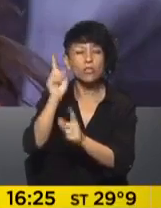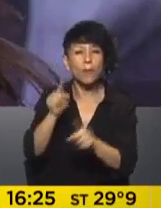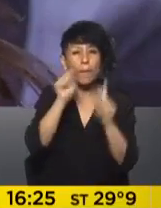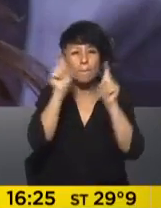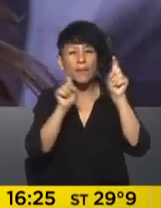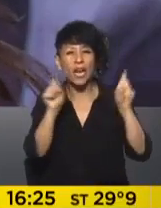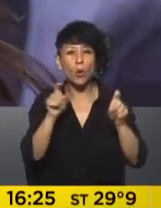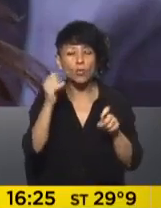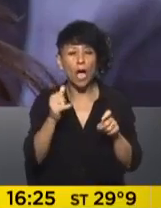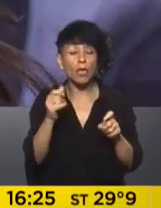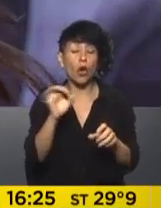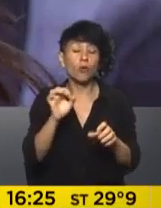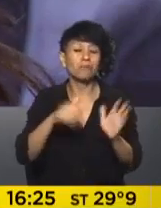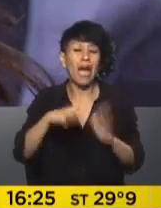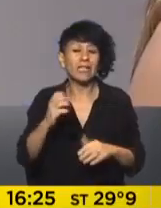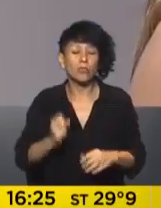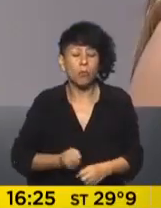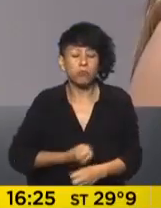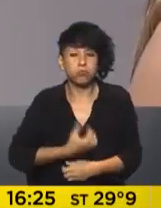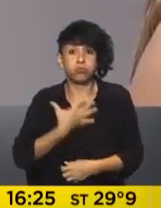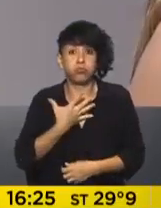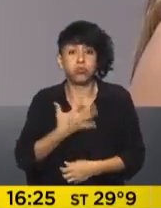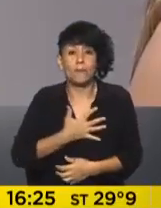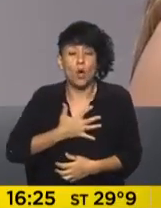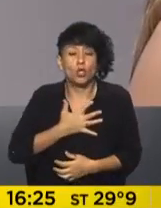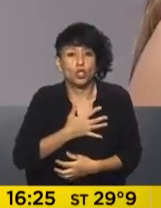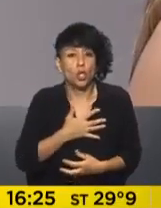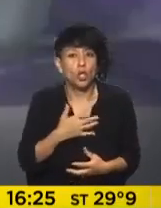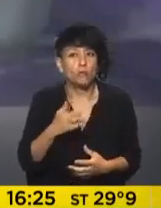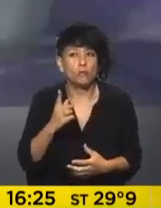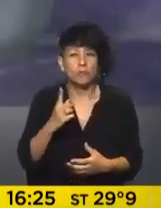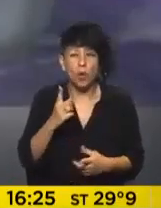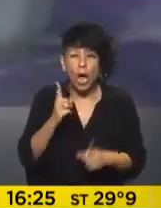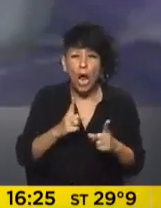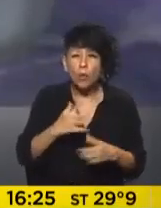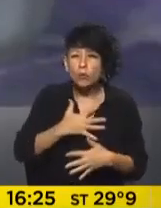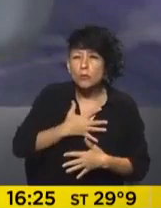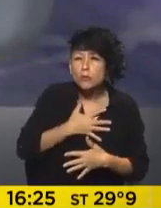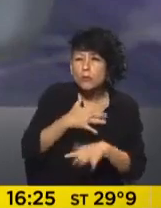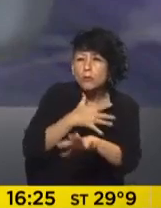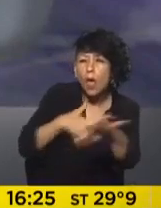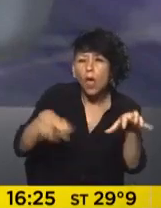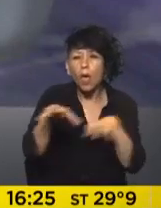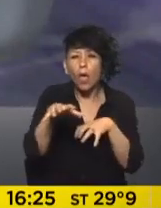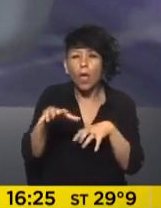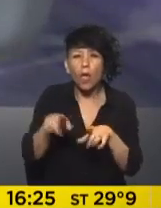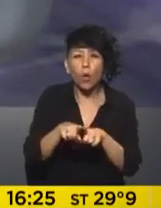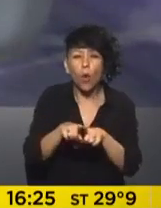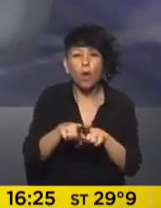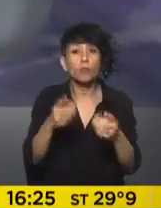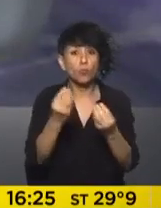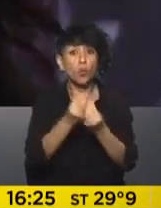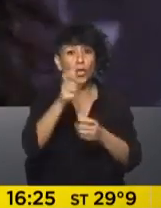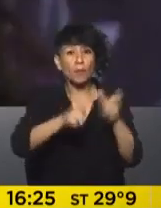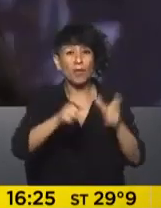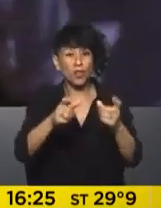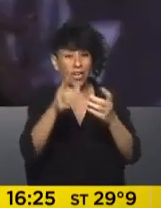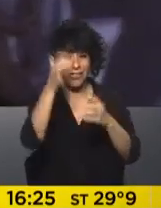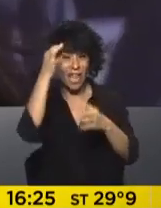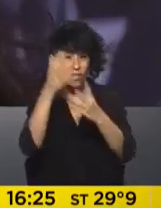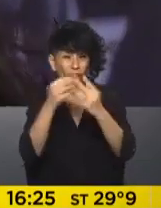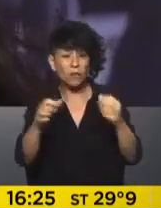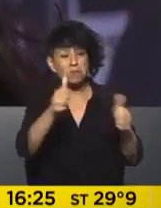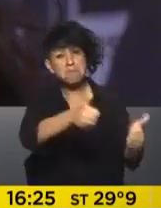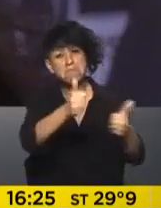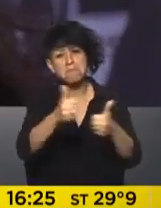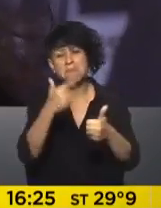conmocionados emocionalmente. Creo que lo viven hasta en carne propia un poco, ¿no? Sí, mucha gente que nos agradece por estar hablando,